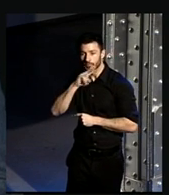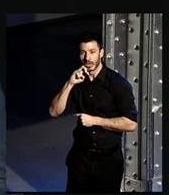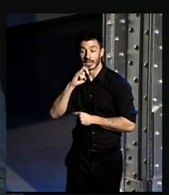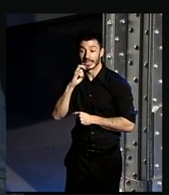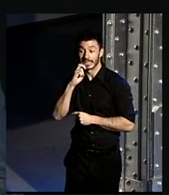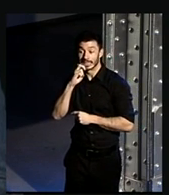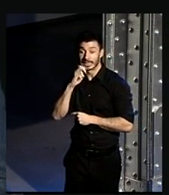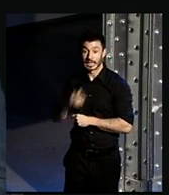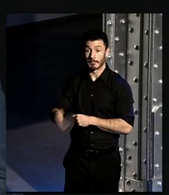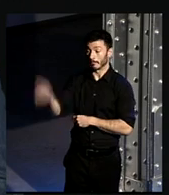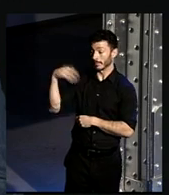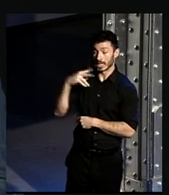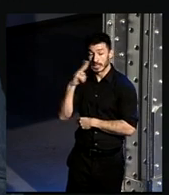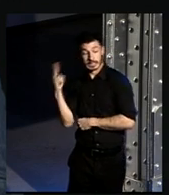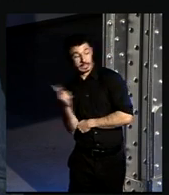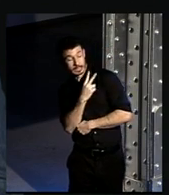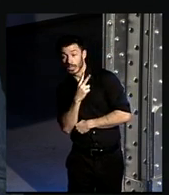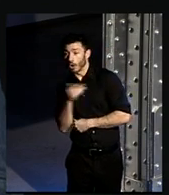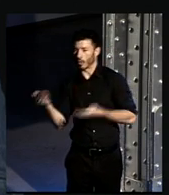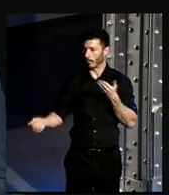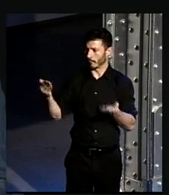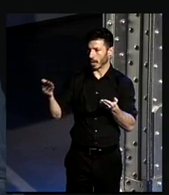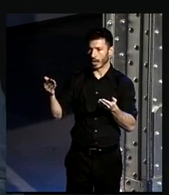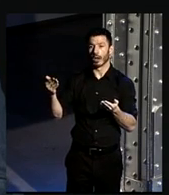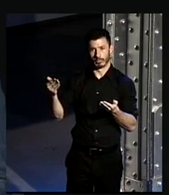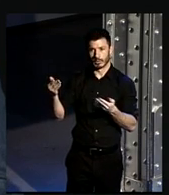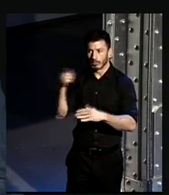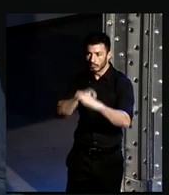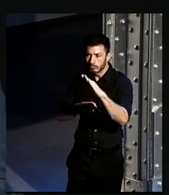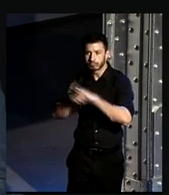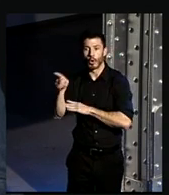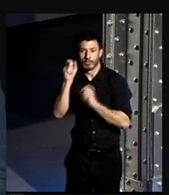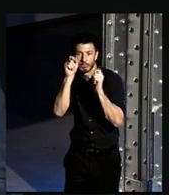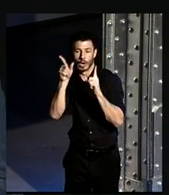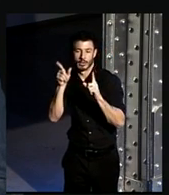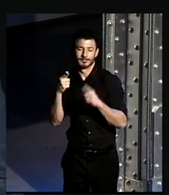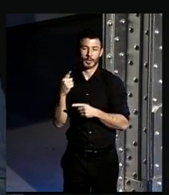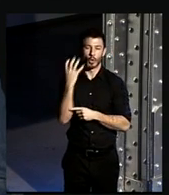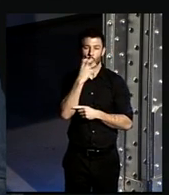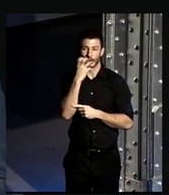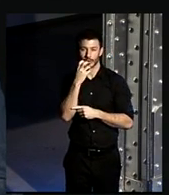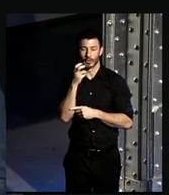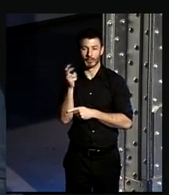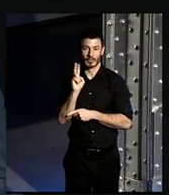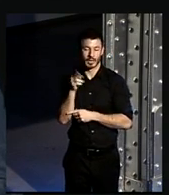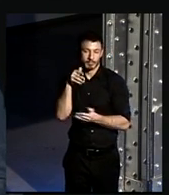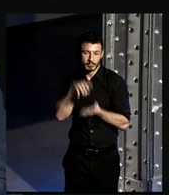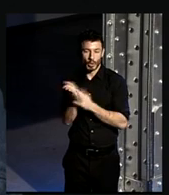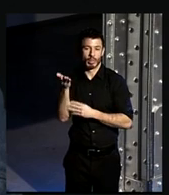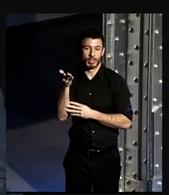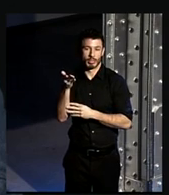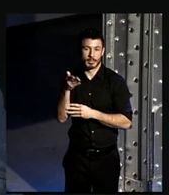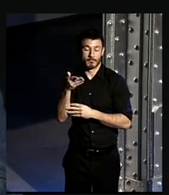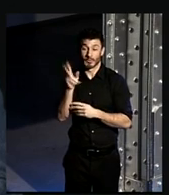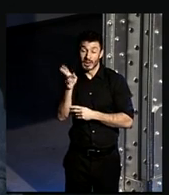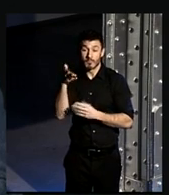camino recorrido. Allí arranca es un cuento, realmente, es un cuento póstumo. Y también hubo mucha polémica en torno a él,